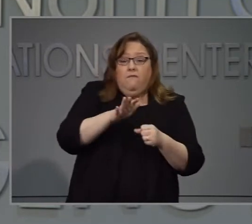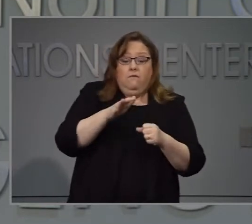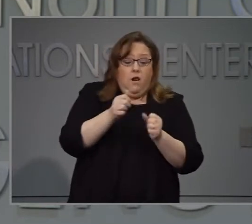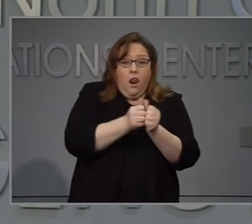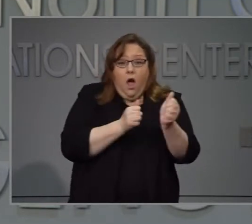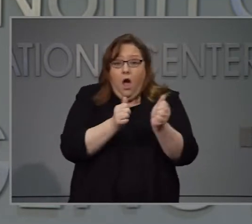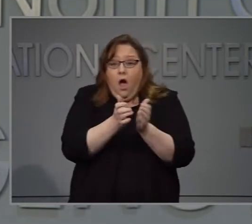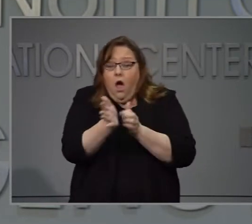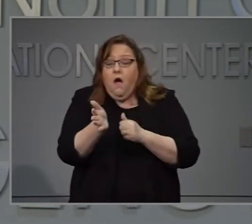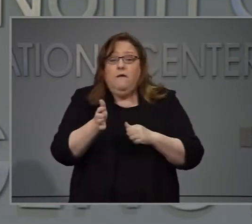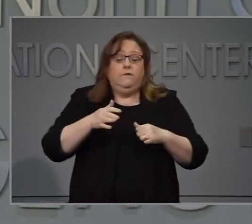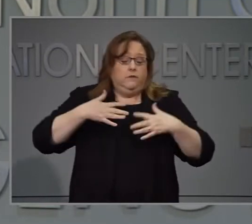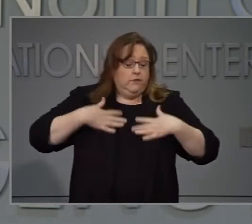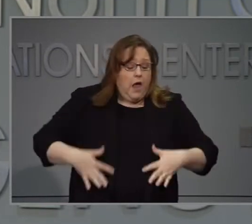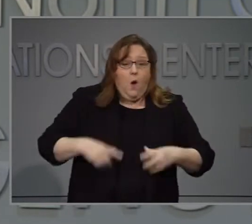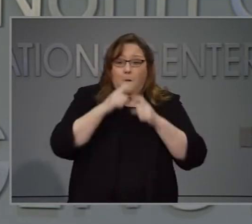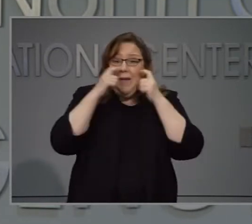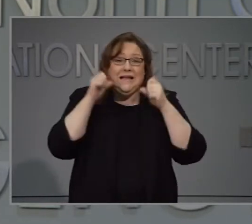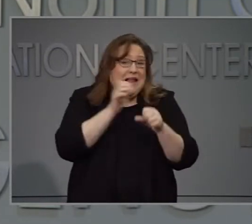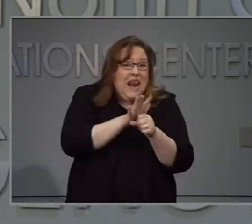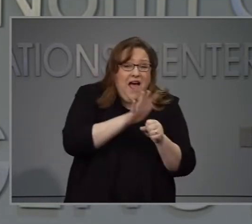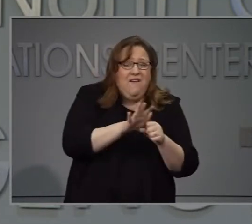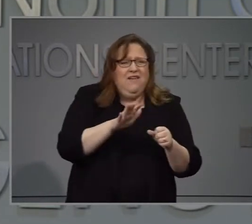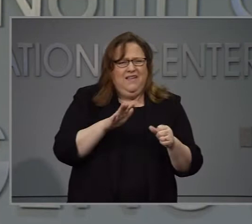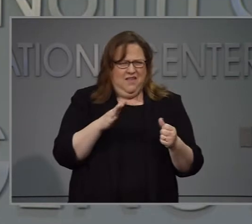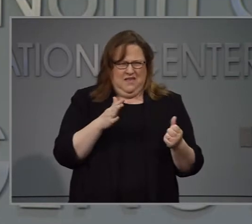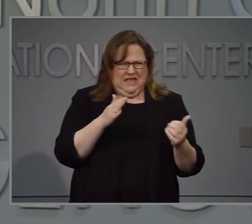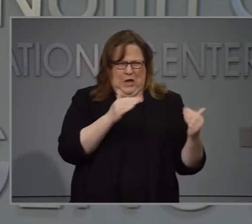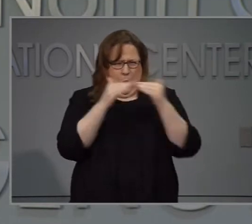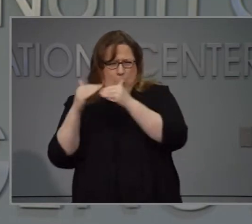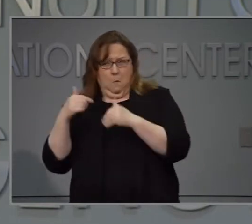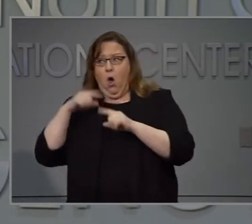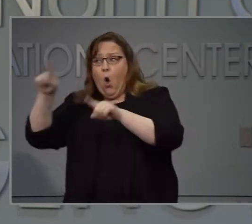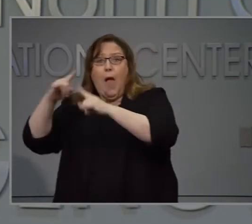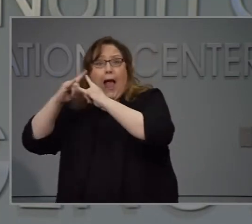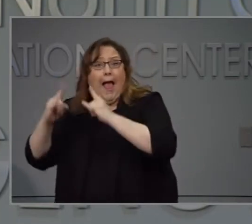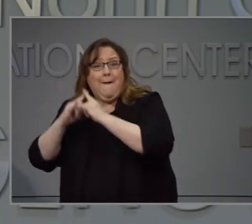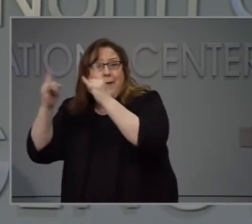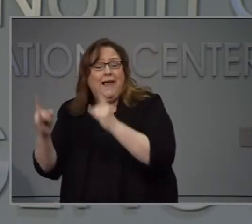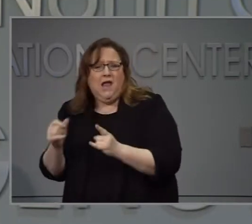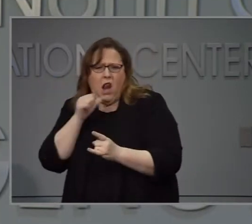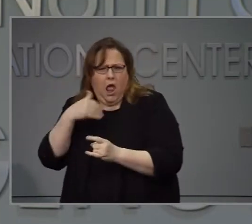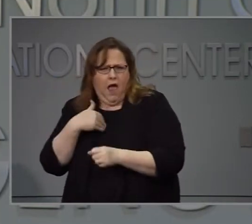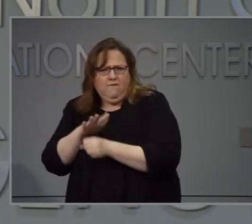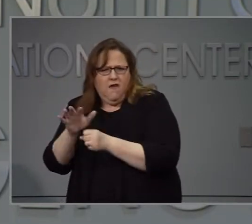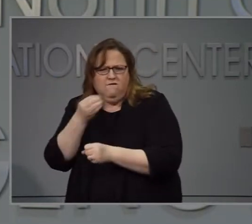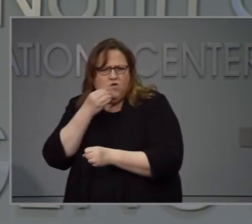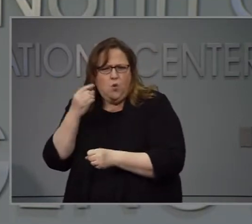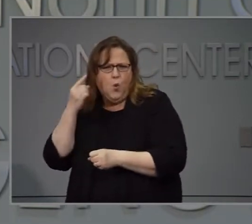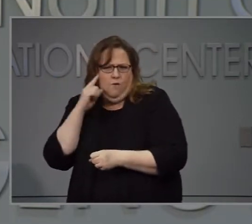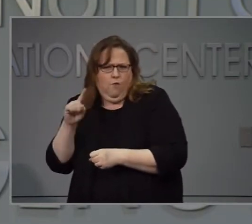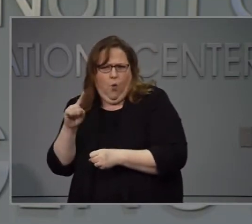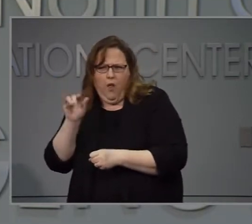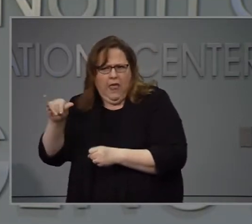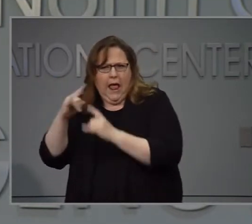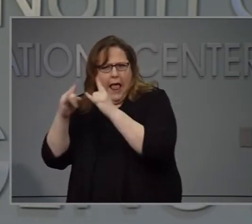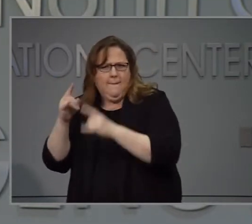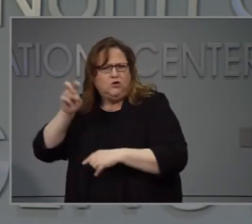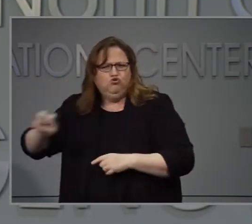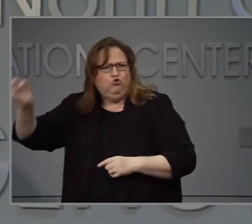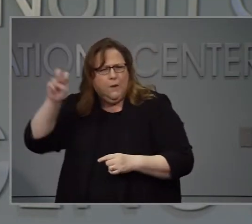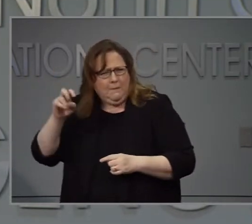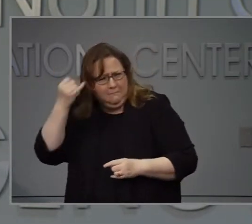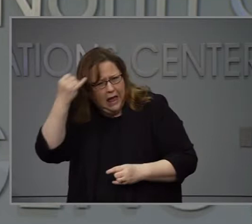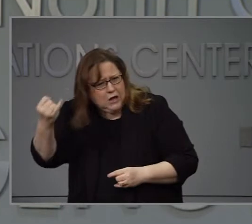tres días con alimentos para una sola noche necesitamos todos estos insumos para recolectar más